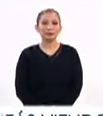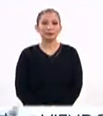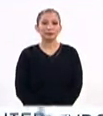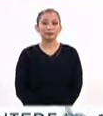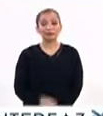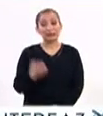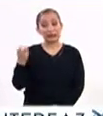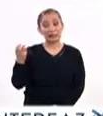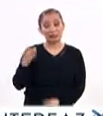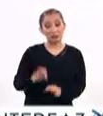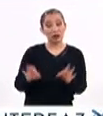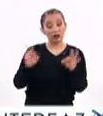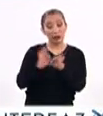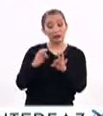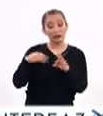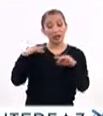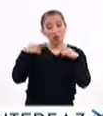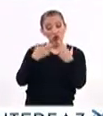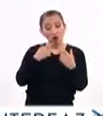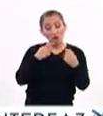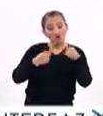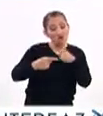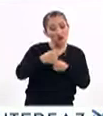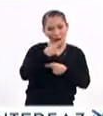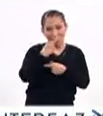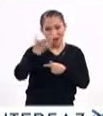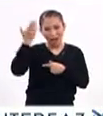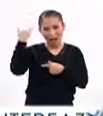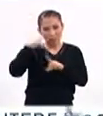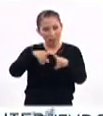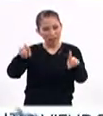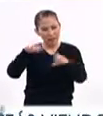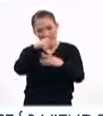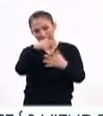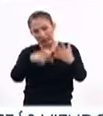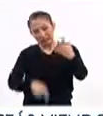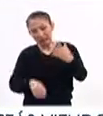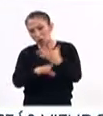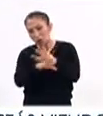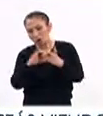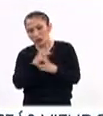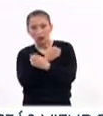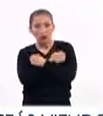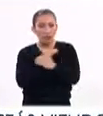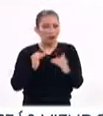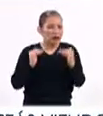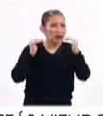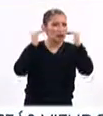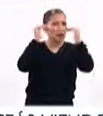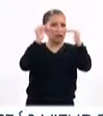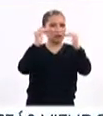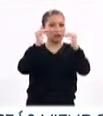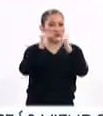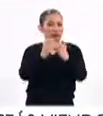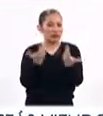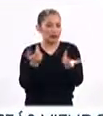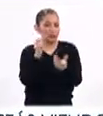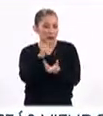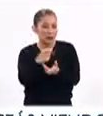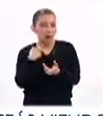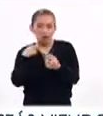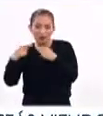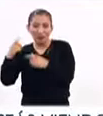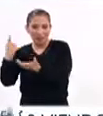Pues ahí está esta importante audiencia en donde se discutió las diferentes aristas de la educación superior y bueno, en el marco de